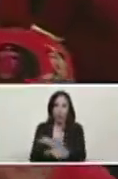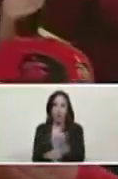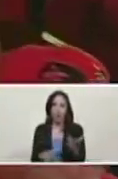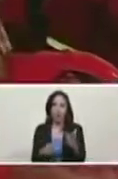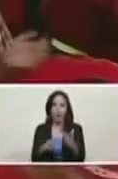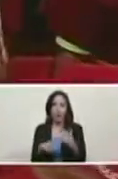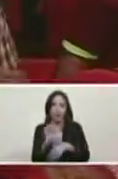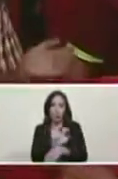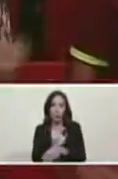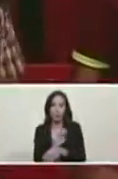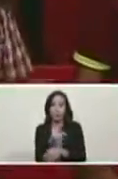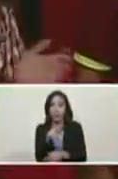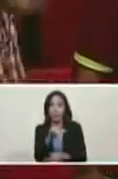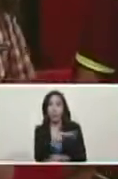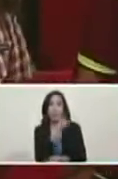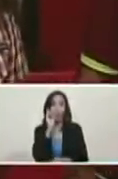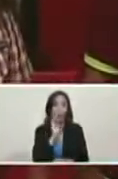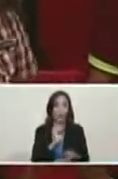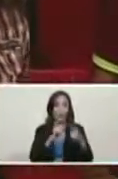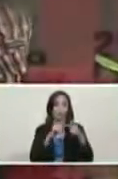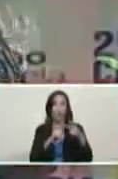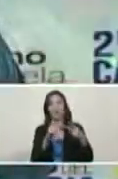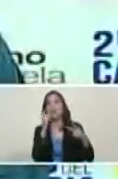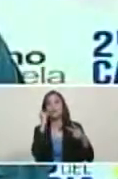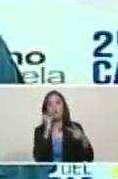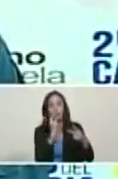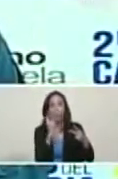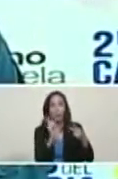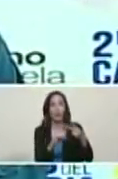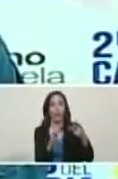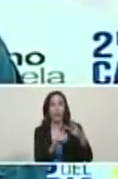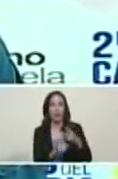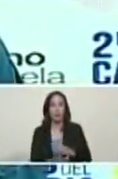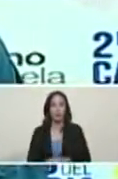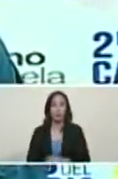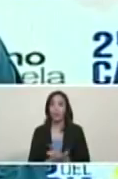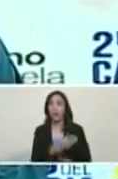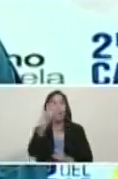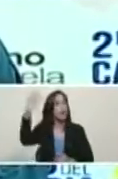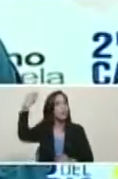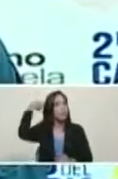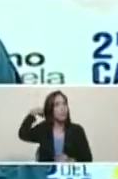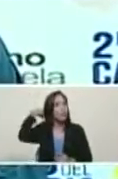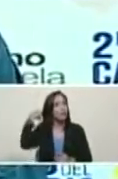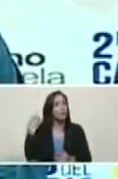Fueron Bolívar, Sucre, Manuela Sáenz